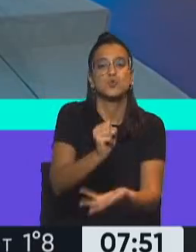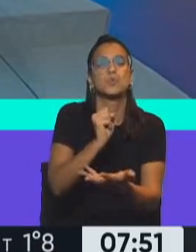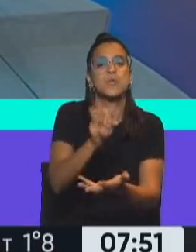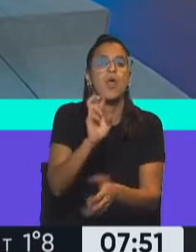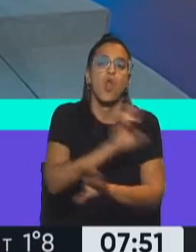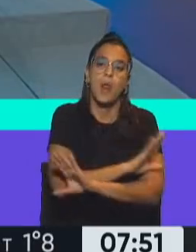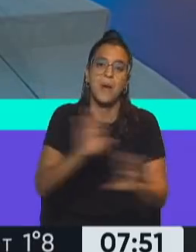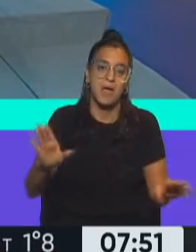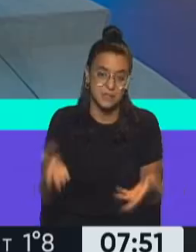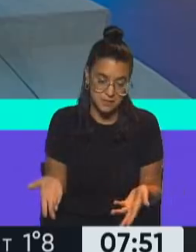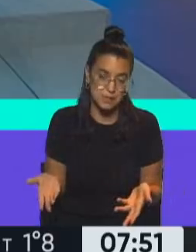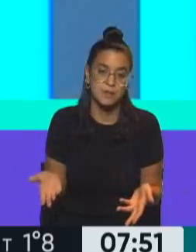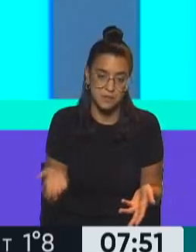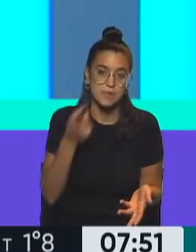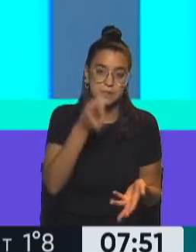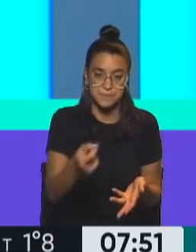claro